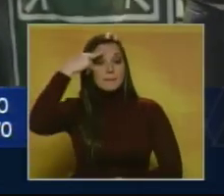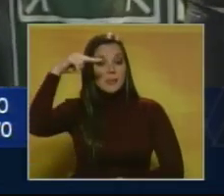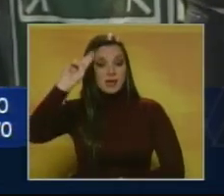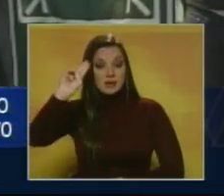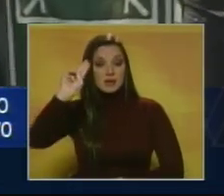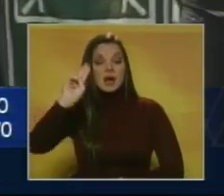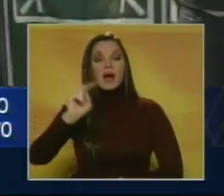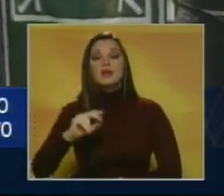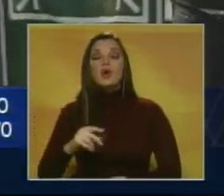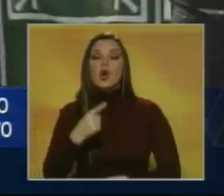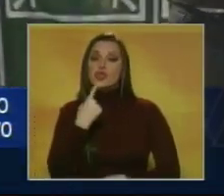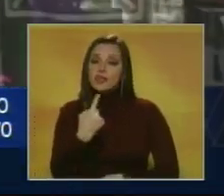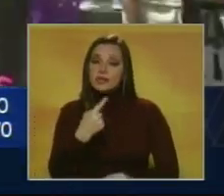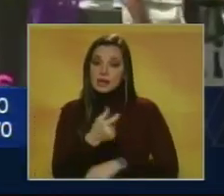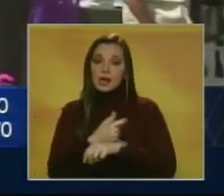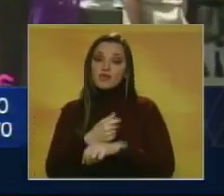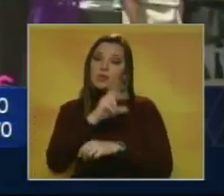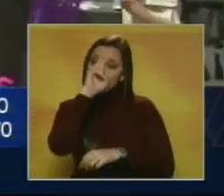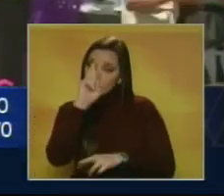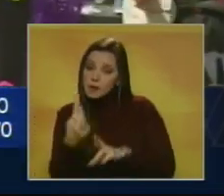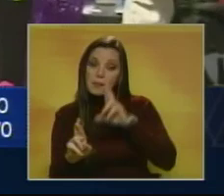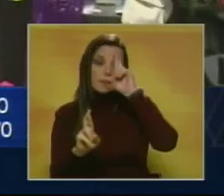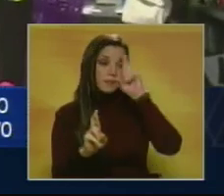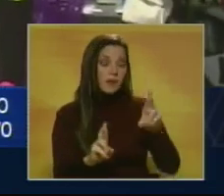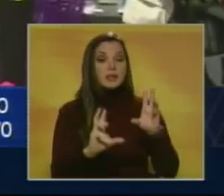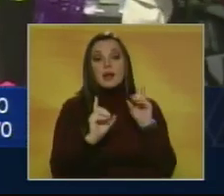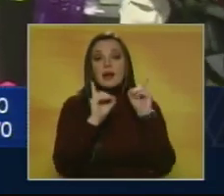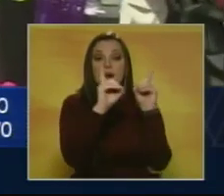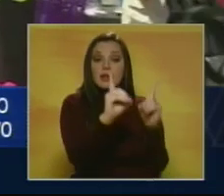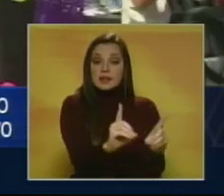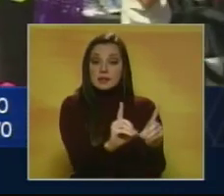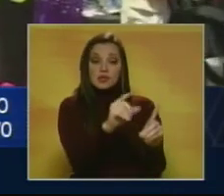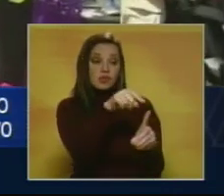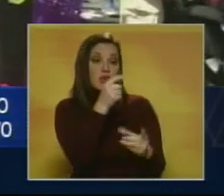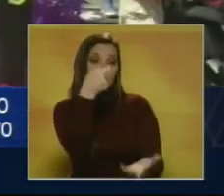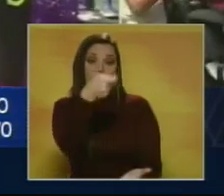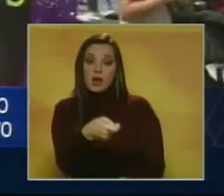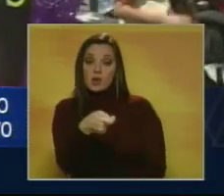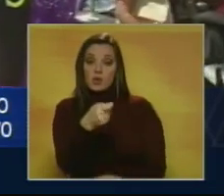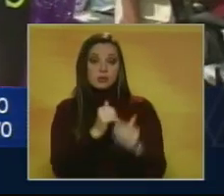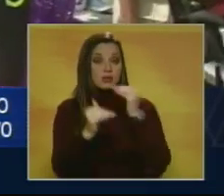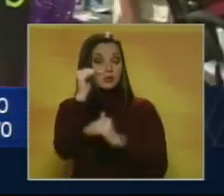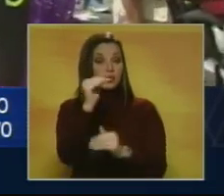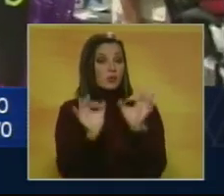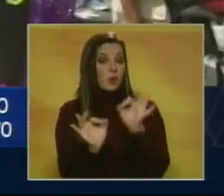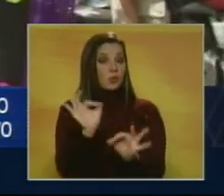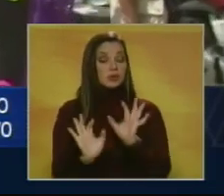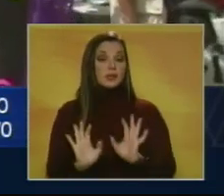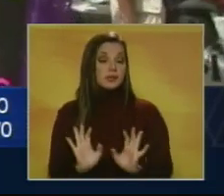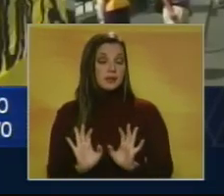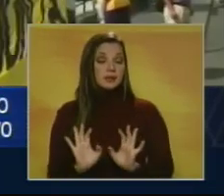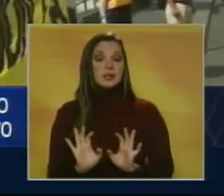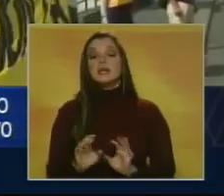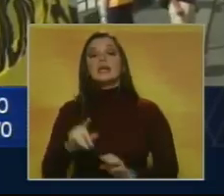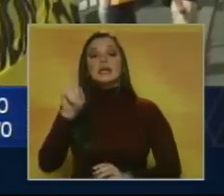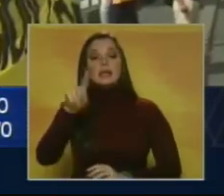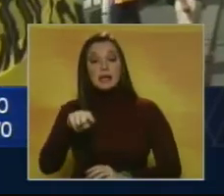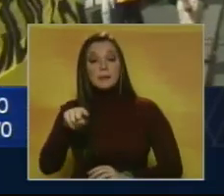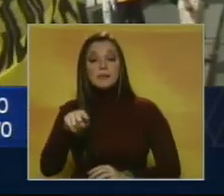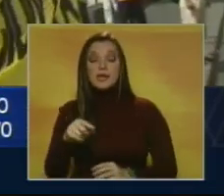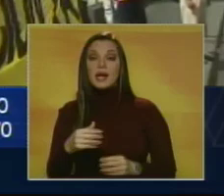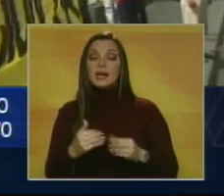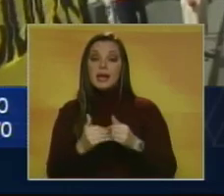Nieto aseveró que su gobierno respeta y reconoce las decisiones de la Corte Suprema de Justicia de su país y que se ha promovido una